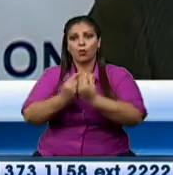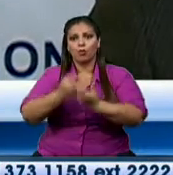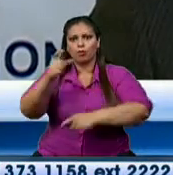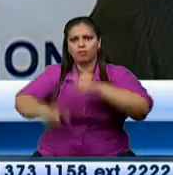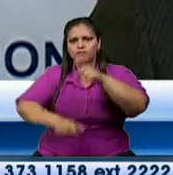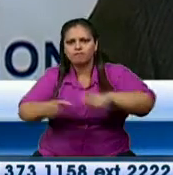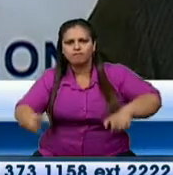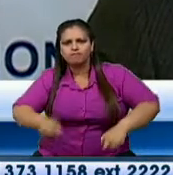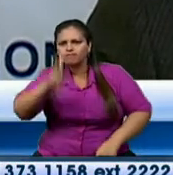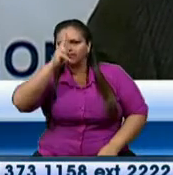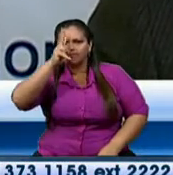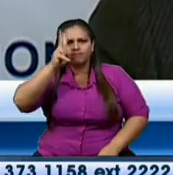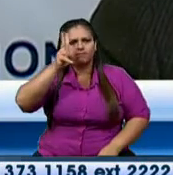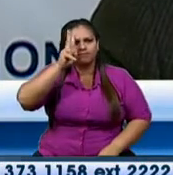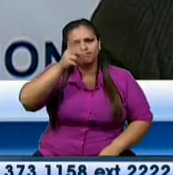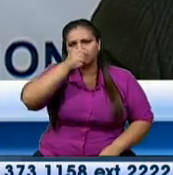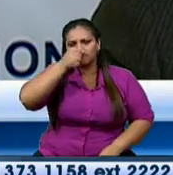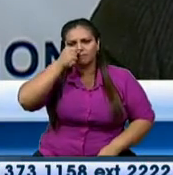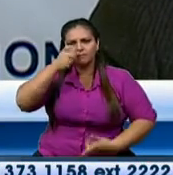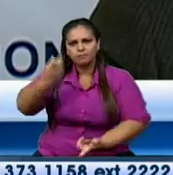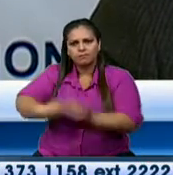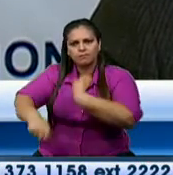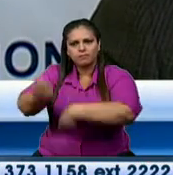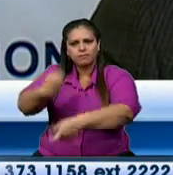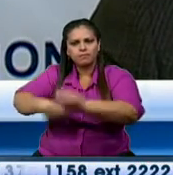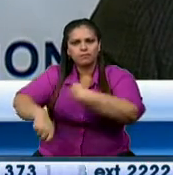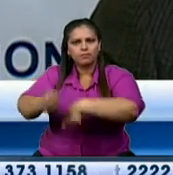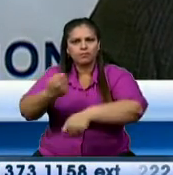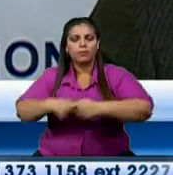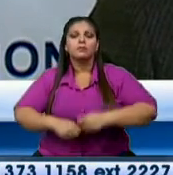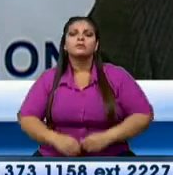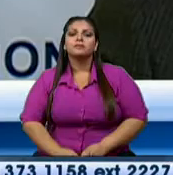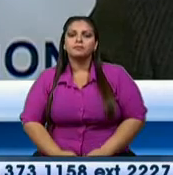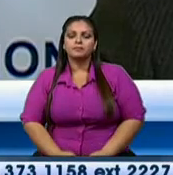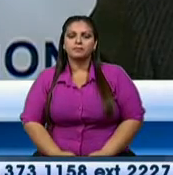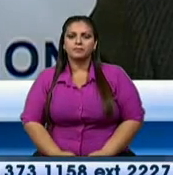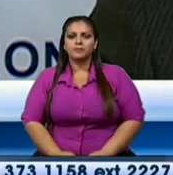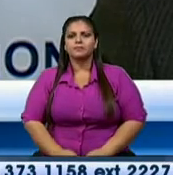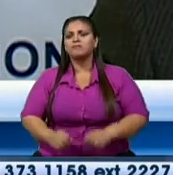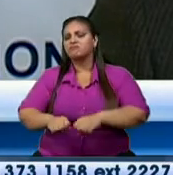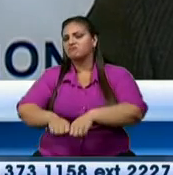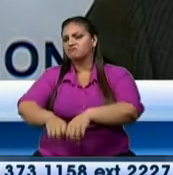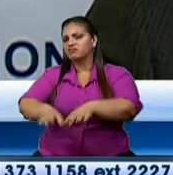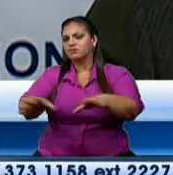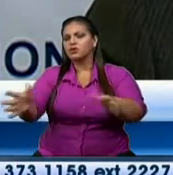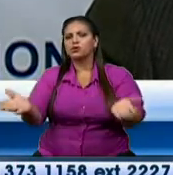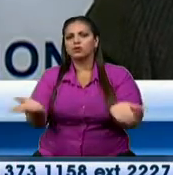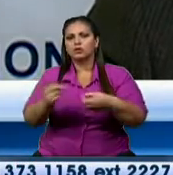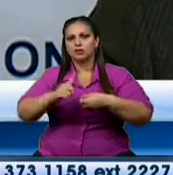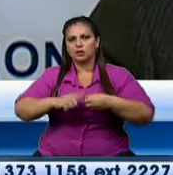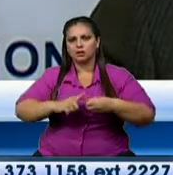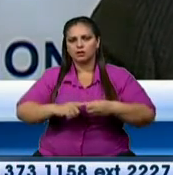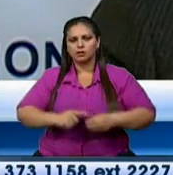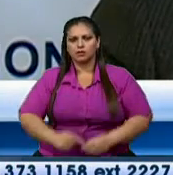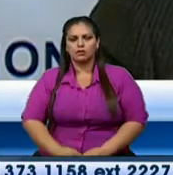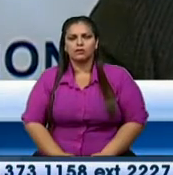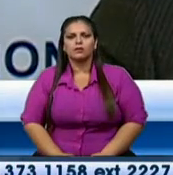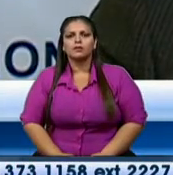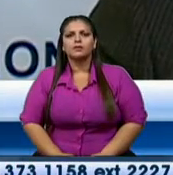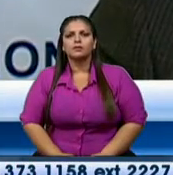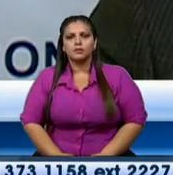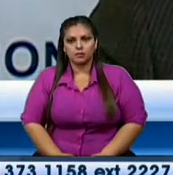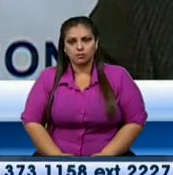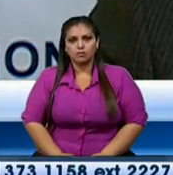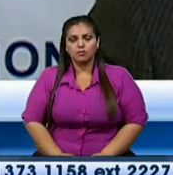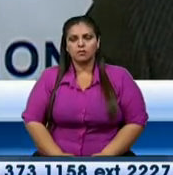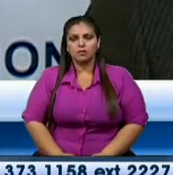dedicada al microtráfico, al acopio de sustancias estupefacientes y psicotrópicas y también al delito